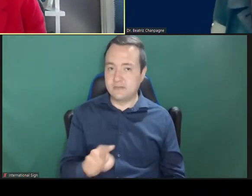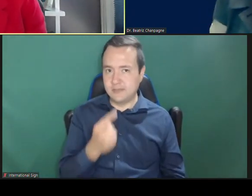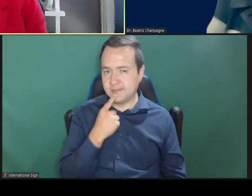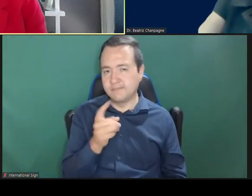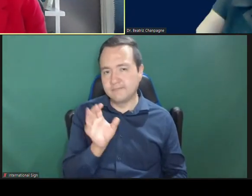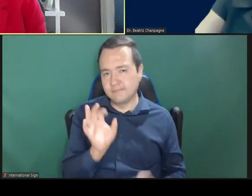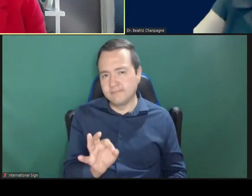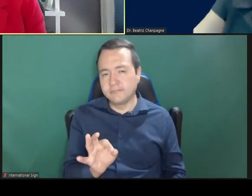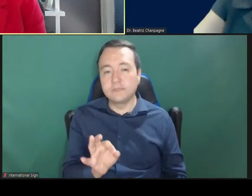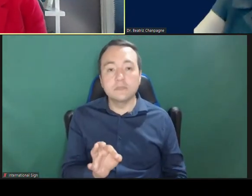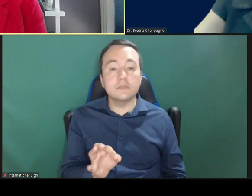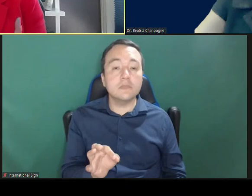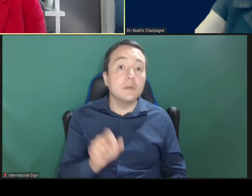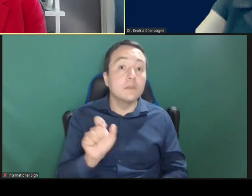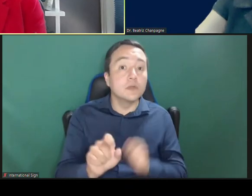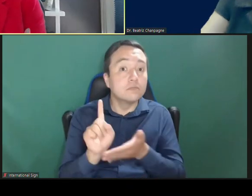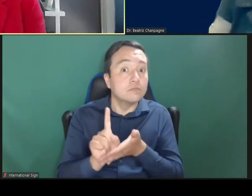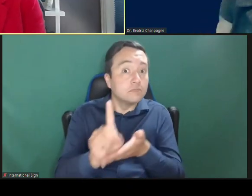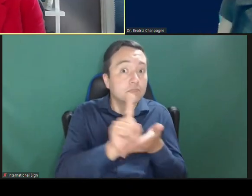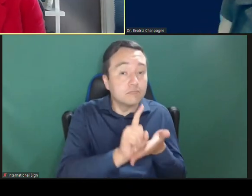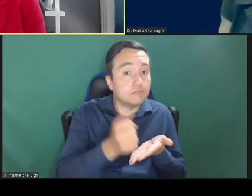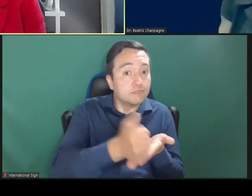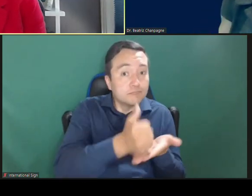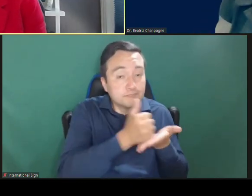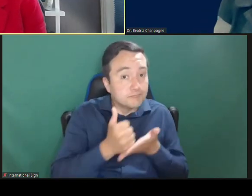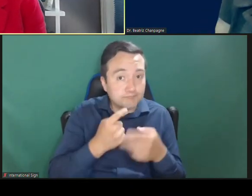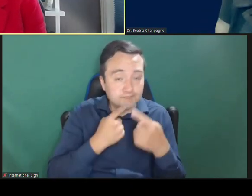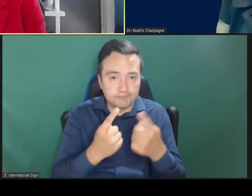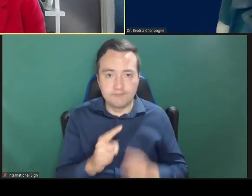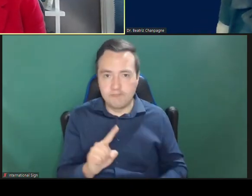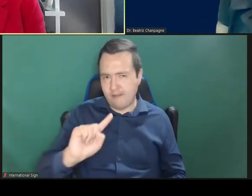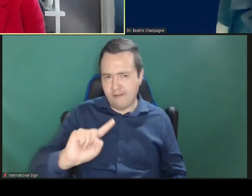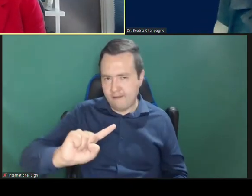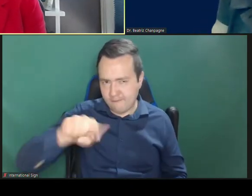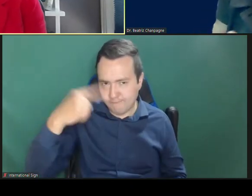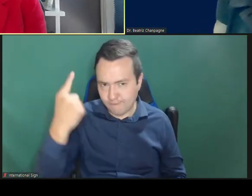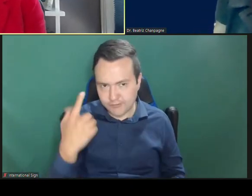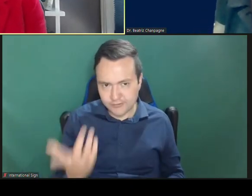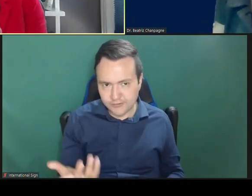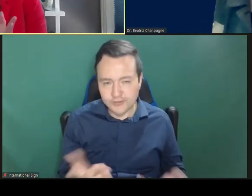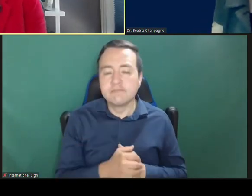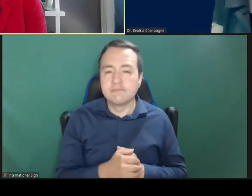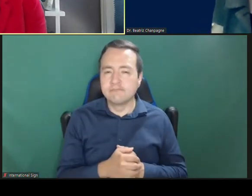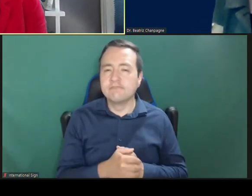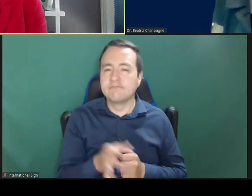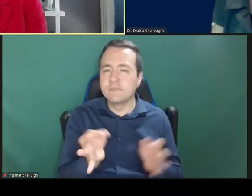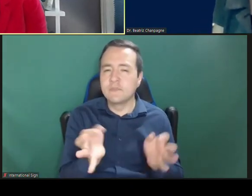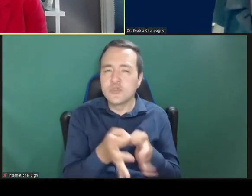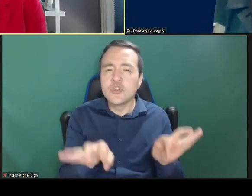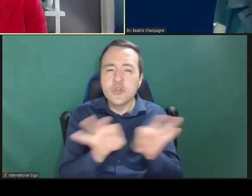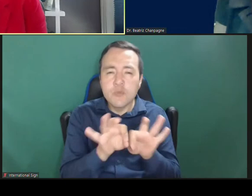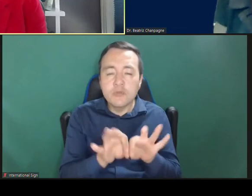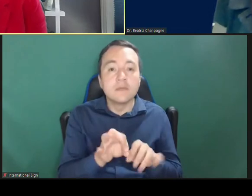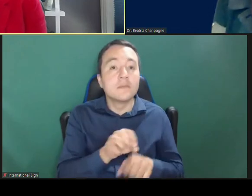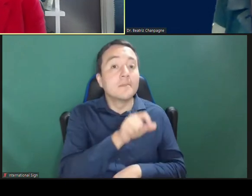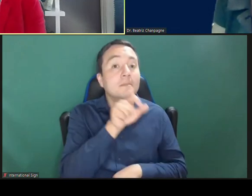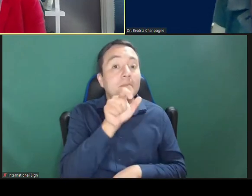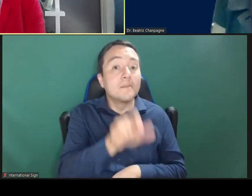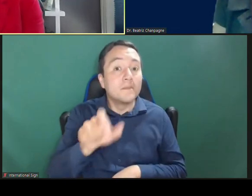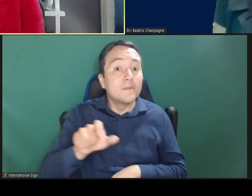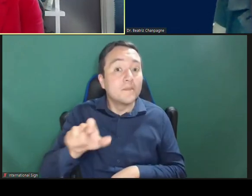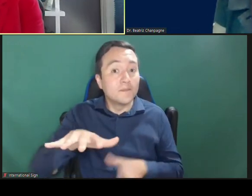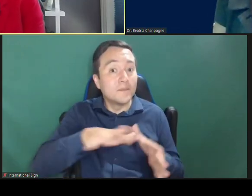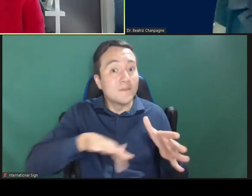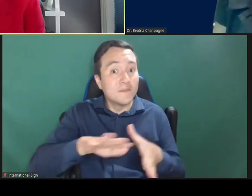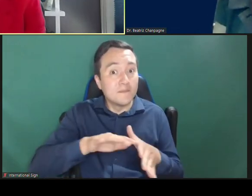levantan ahí no bueno en primer lugar nos hablaste de la importancia de la profesionalización de la sociedad civil la